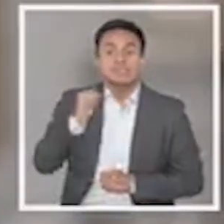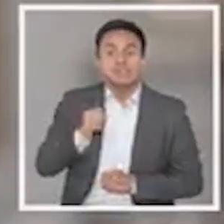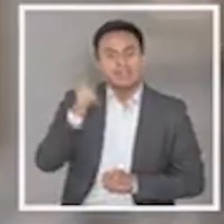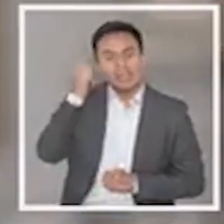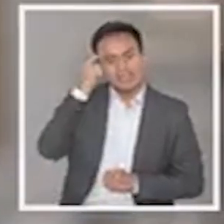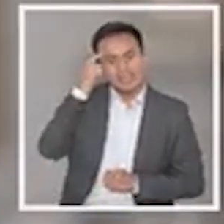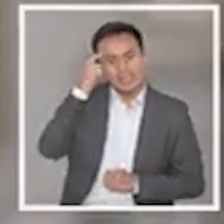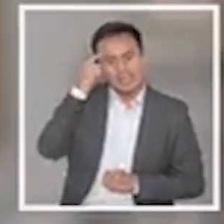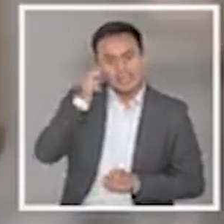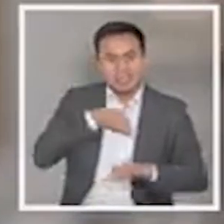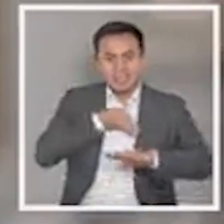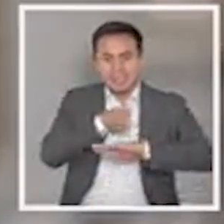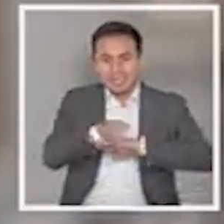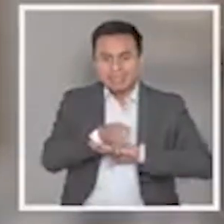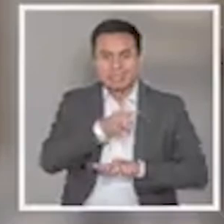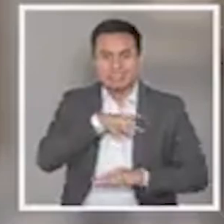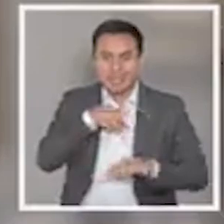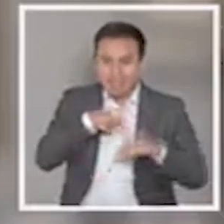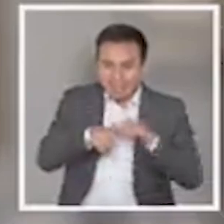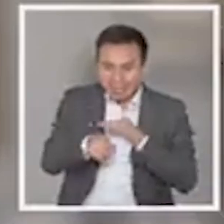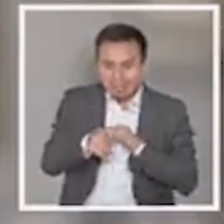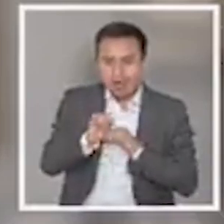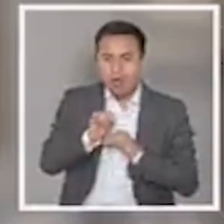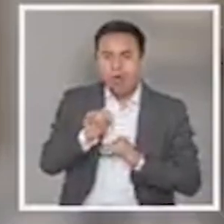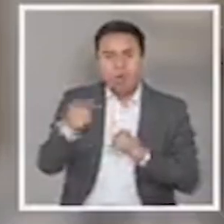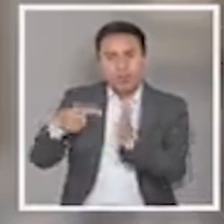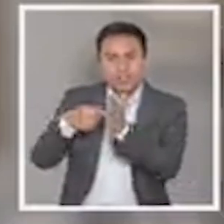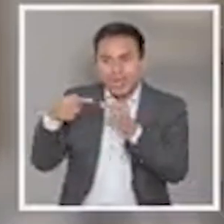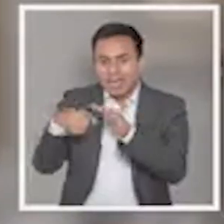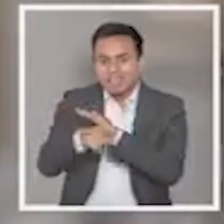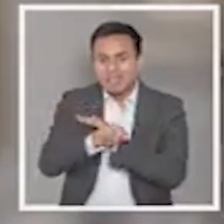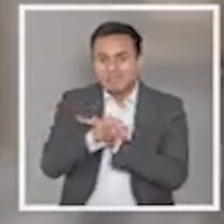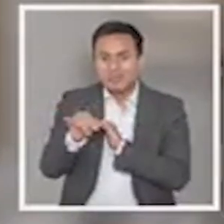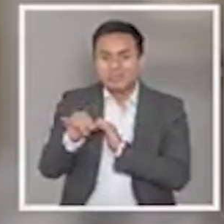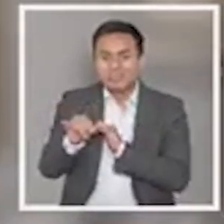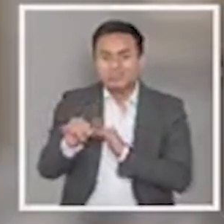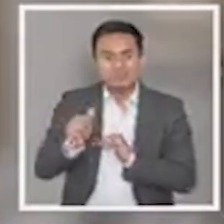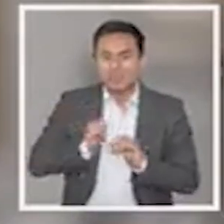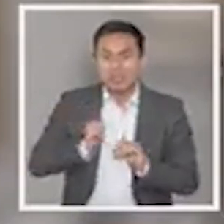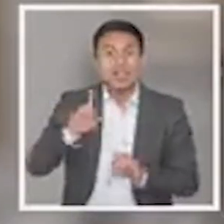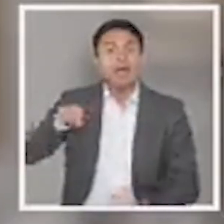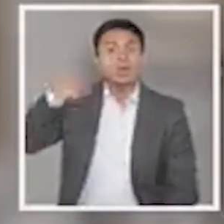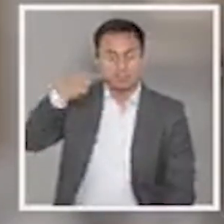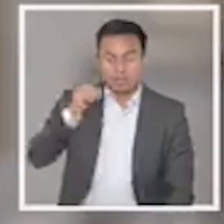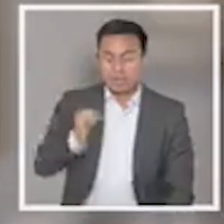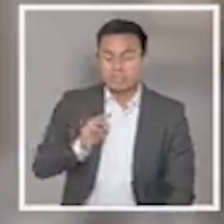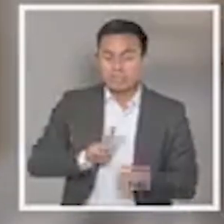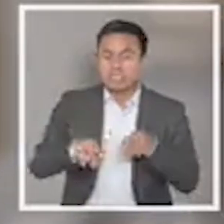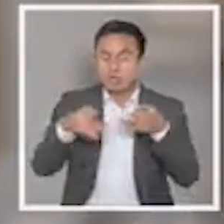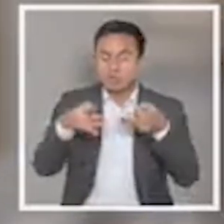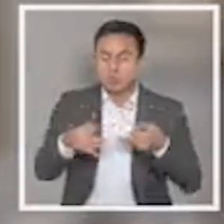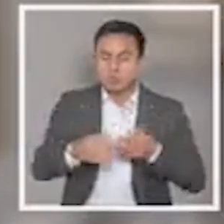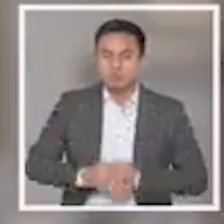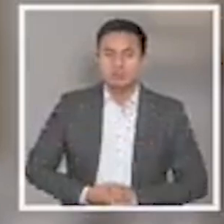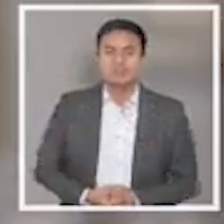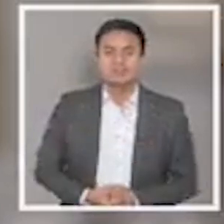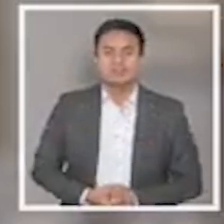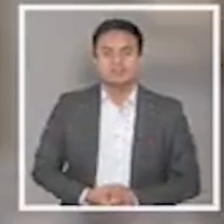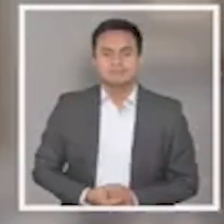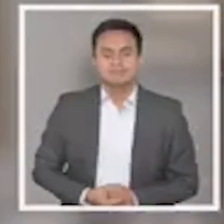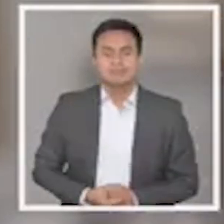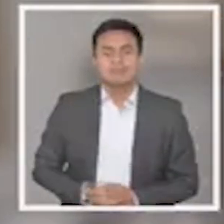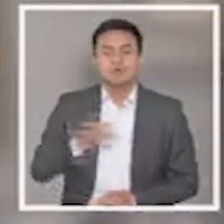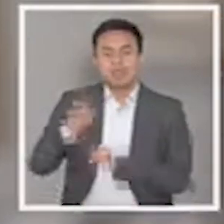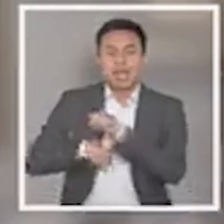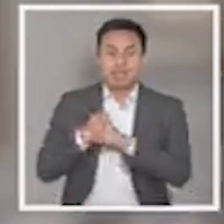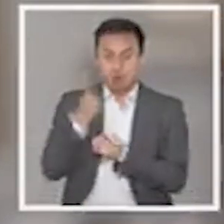tenemos la idea de irnos al interior de Chile o de Buenos Aires y no lo terminamos cumpliendo, pero la próxima lo vamos a hacer seguro.